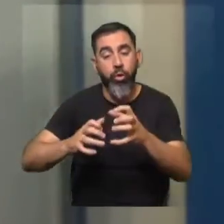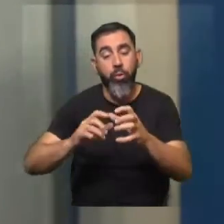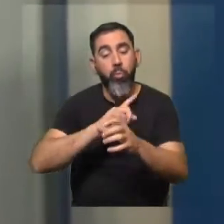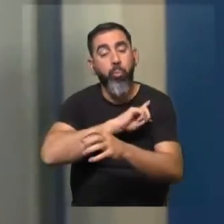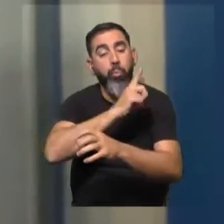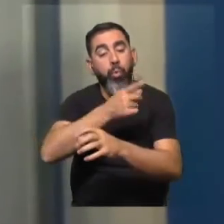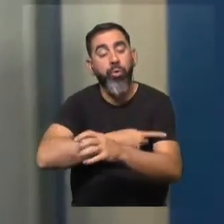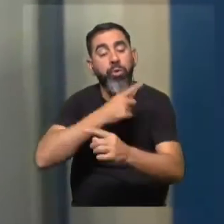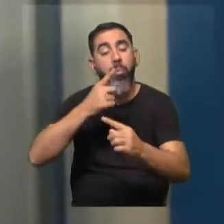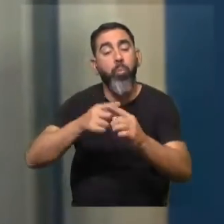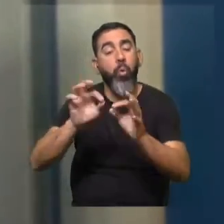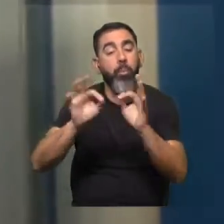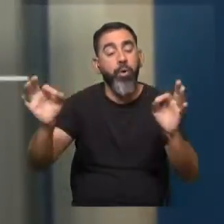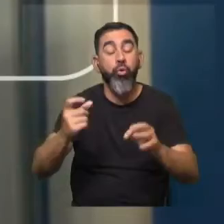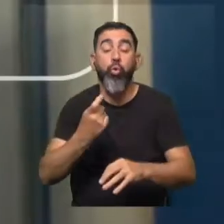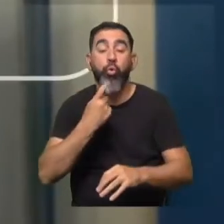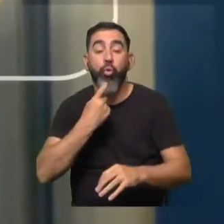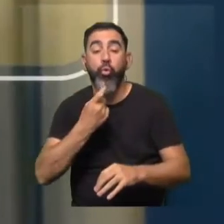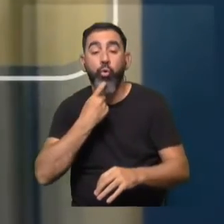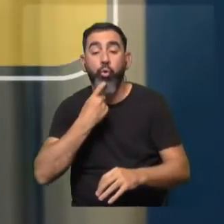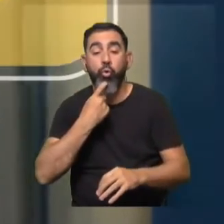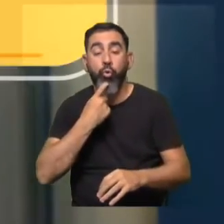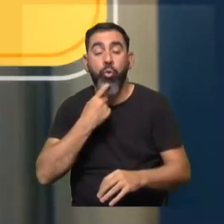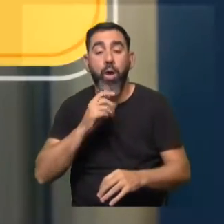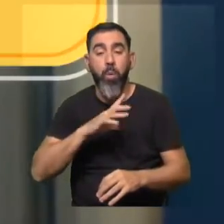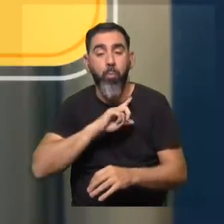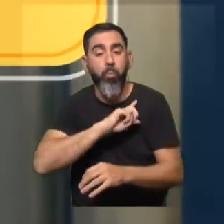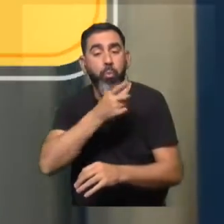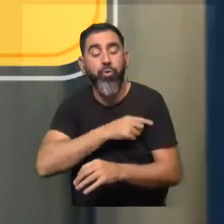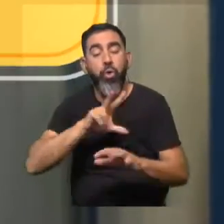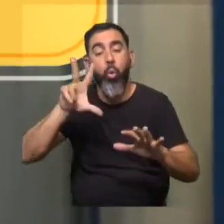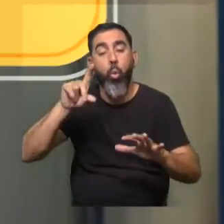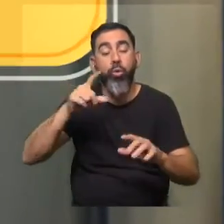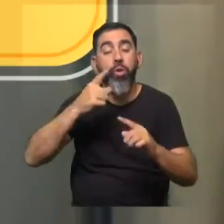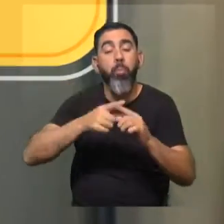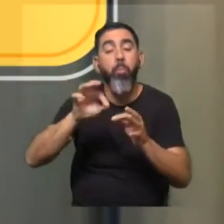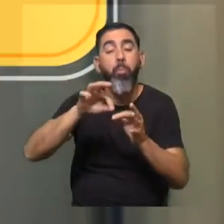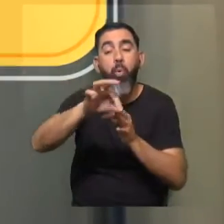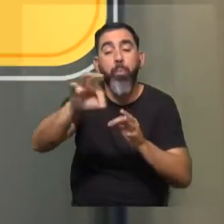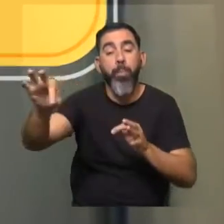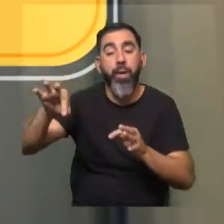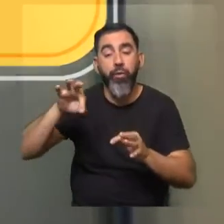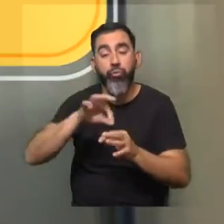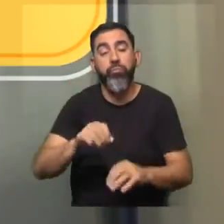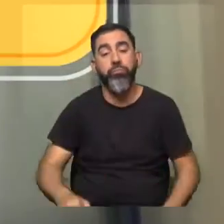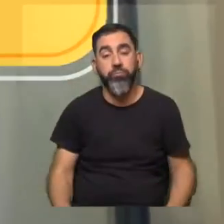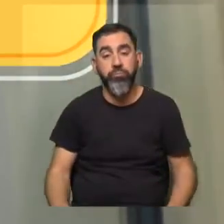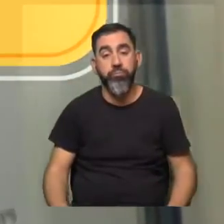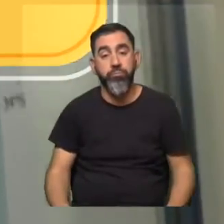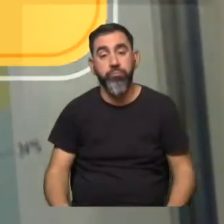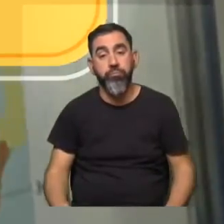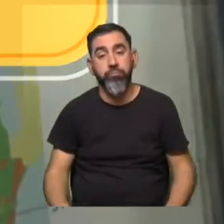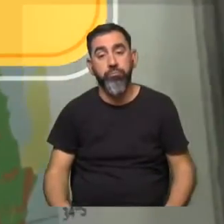por metro. Por ejemplo, el color rojo indica que hay una potencia de 80 vatios por metro, lo cual, si uno mira las